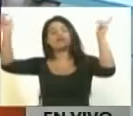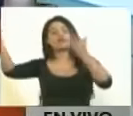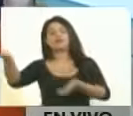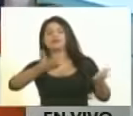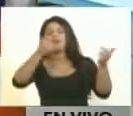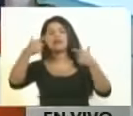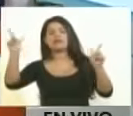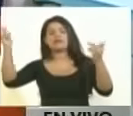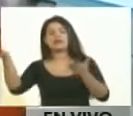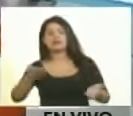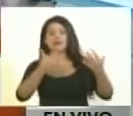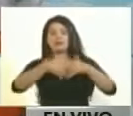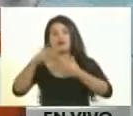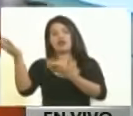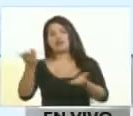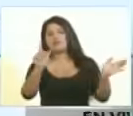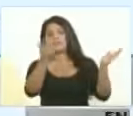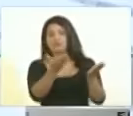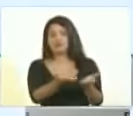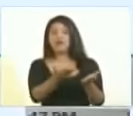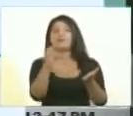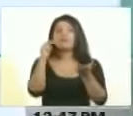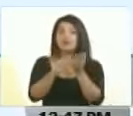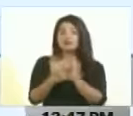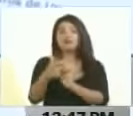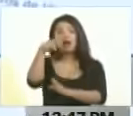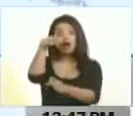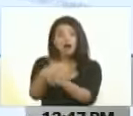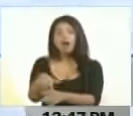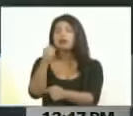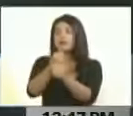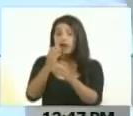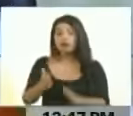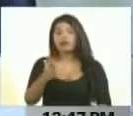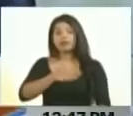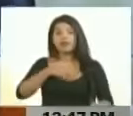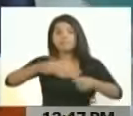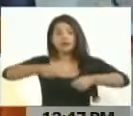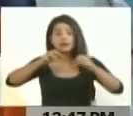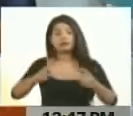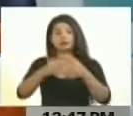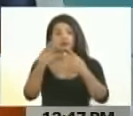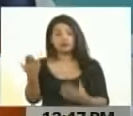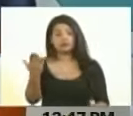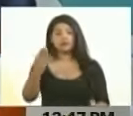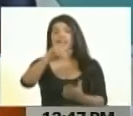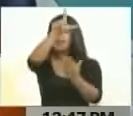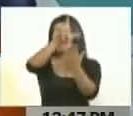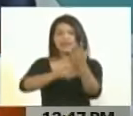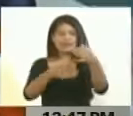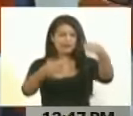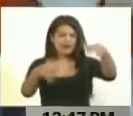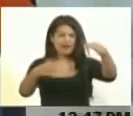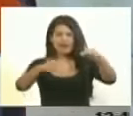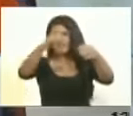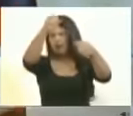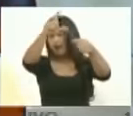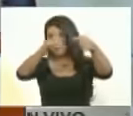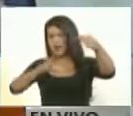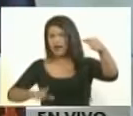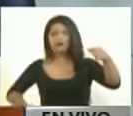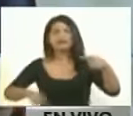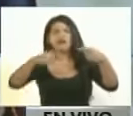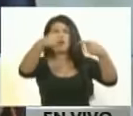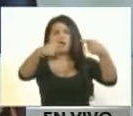del Mercosur, a los movimientos sociales del Mercosur. Y es por eso que esta lista es tan extensa. Se ha levantado